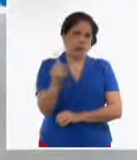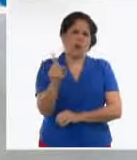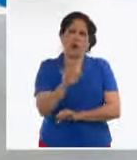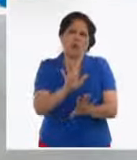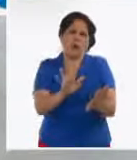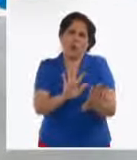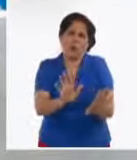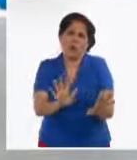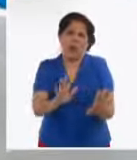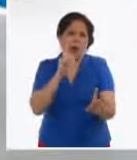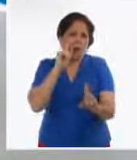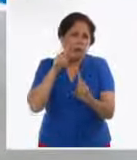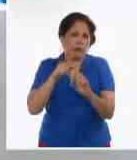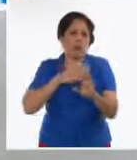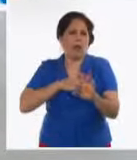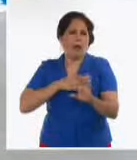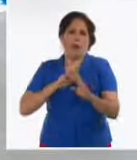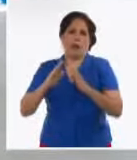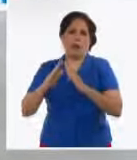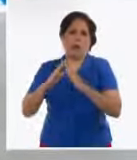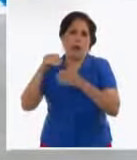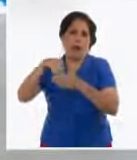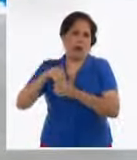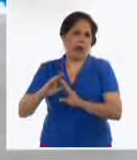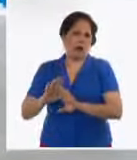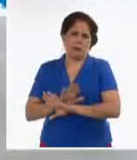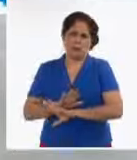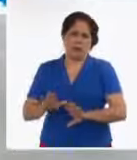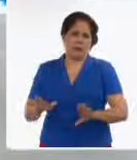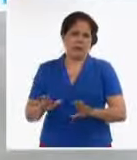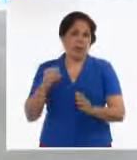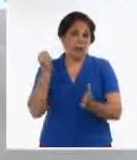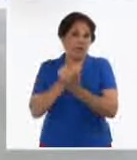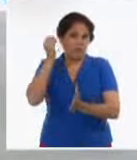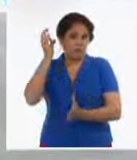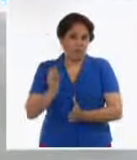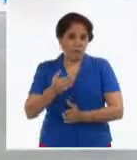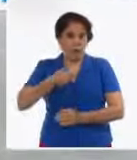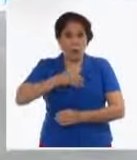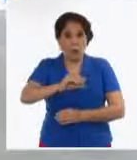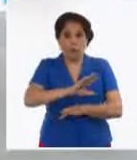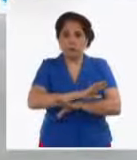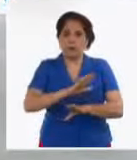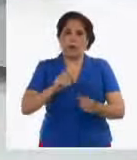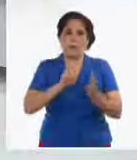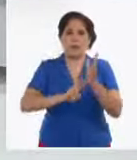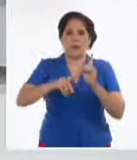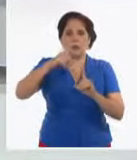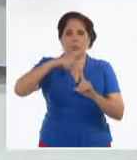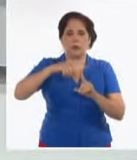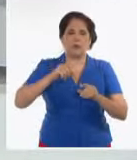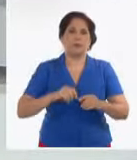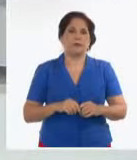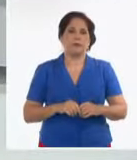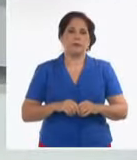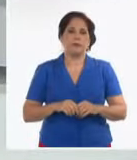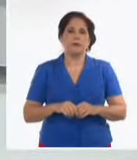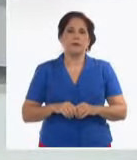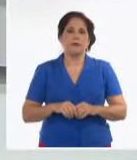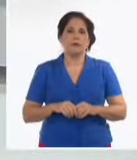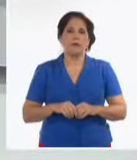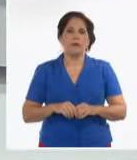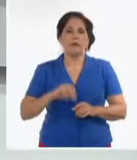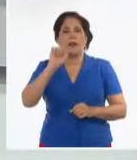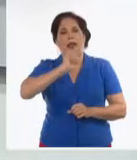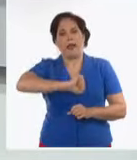no es el objetivo ya es terminar tranquilo y como ya se confirmó, que era terminar aquí en las tumbas. Éxitos